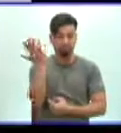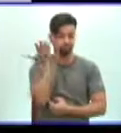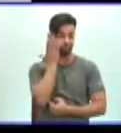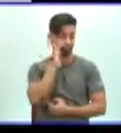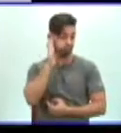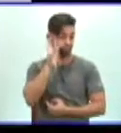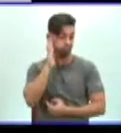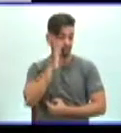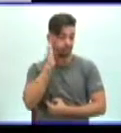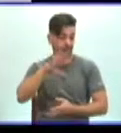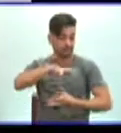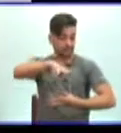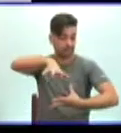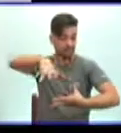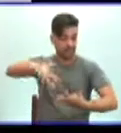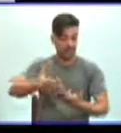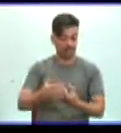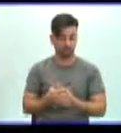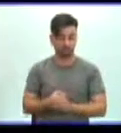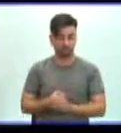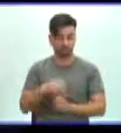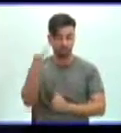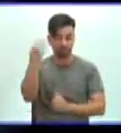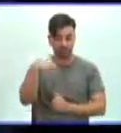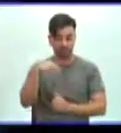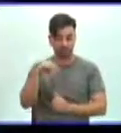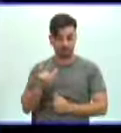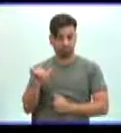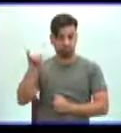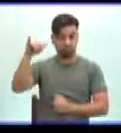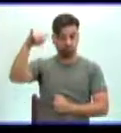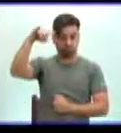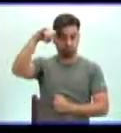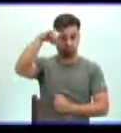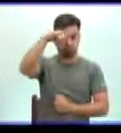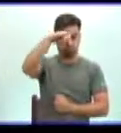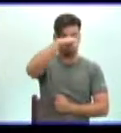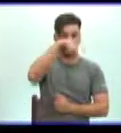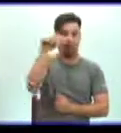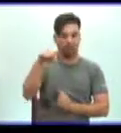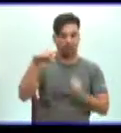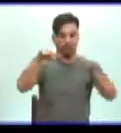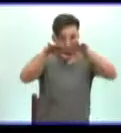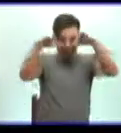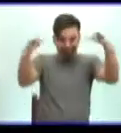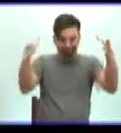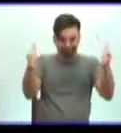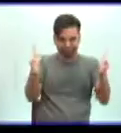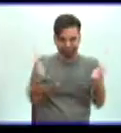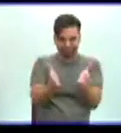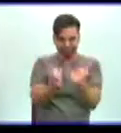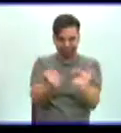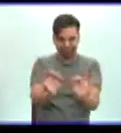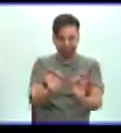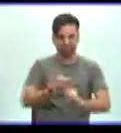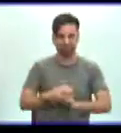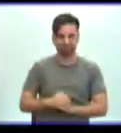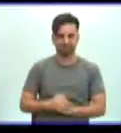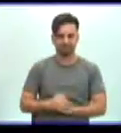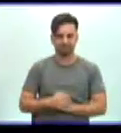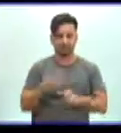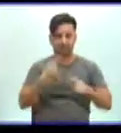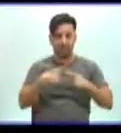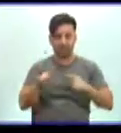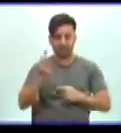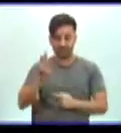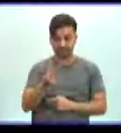para evitar las turbulencias? La mesosfera se encuentra entre los 50 y 85 kilómetros de altura sobre la superficie